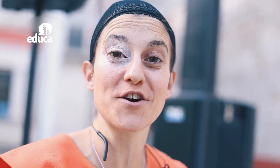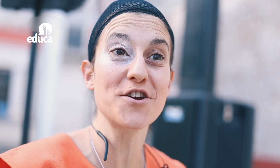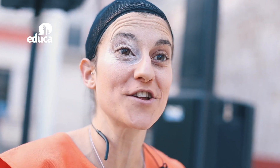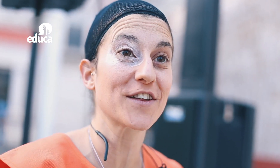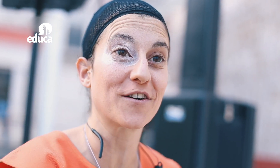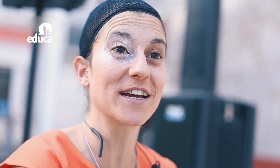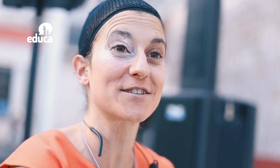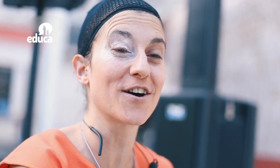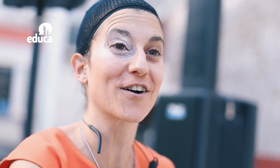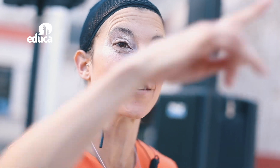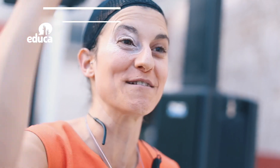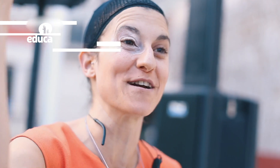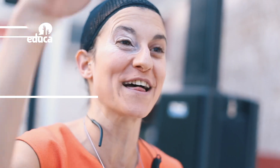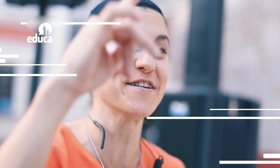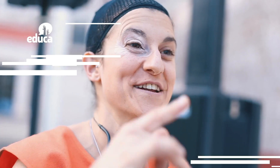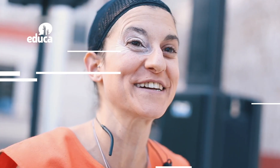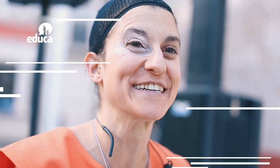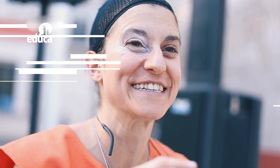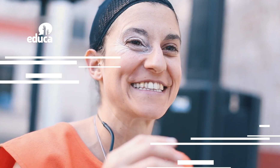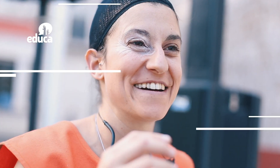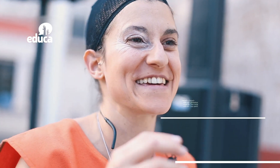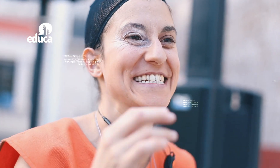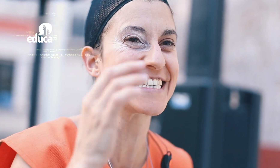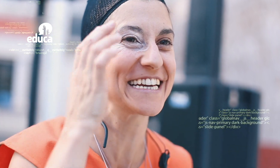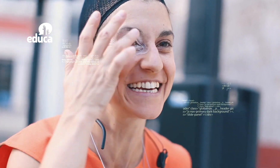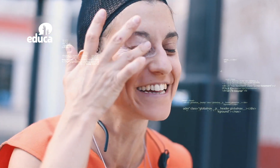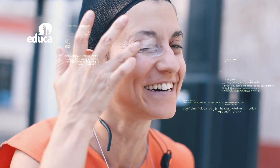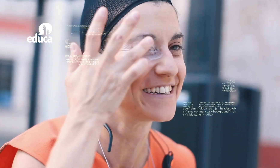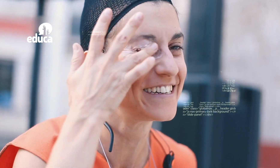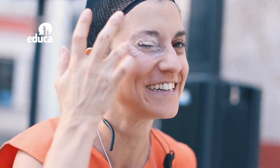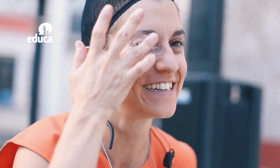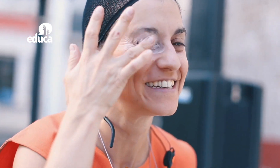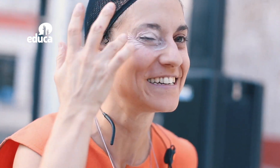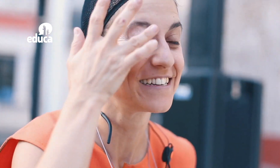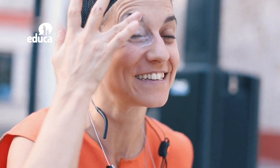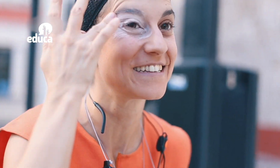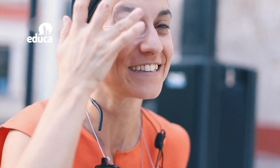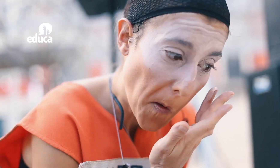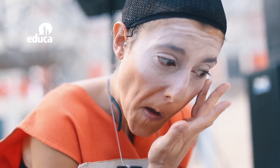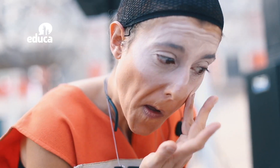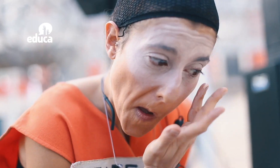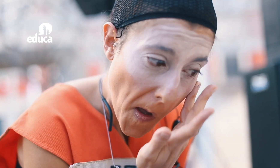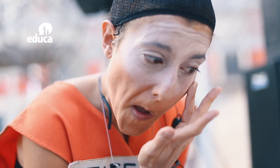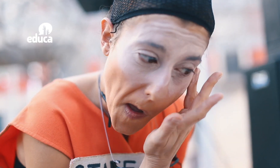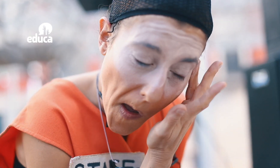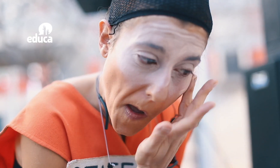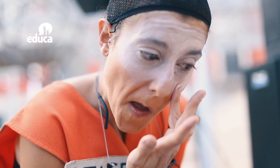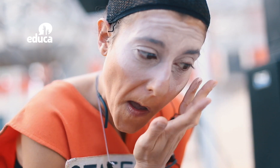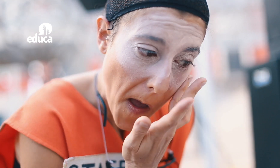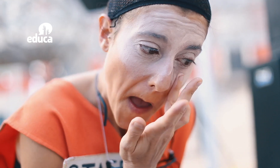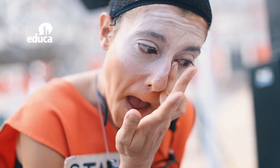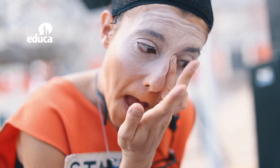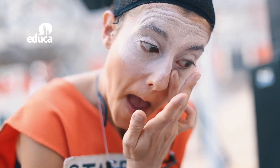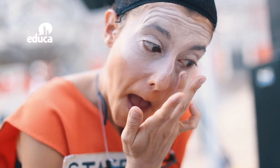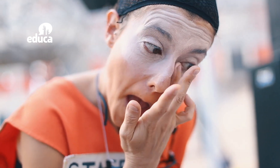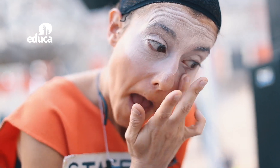hombres, ¿no? Porque el hombre es el que socialmente tiene más permitido estar en la burla,